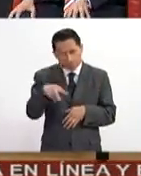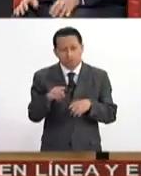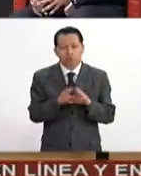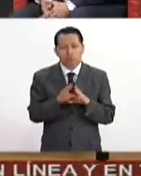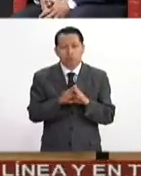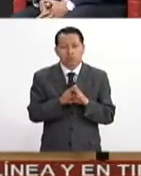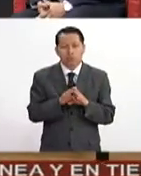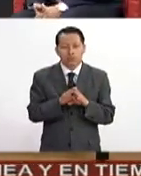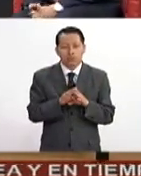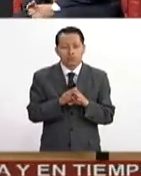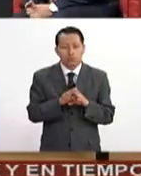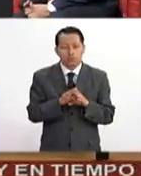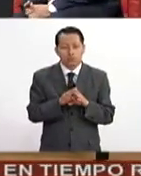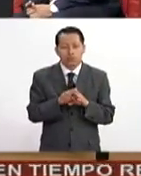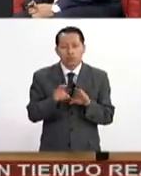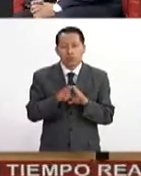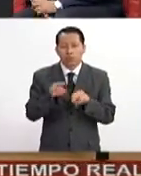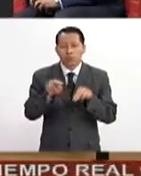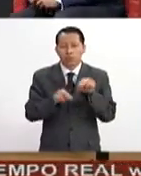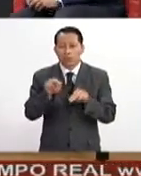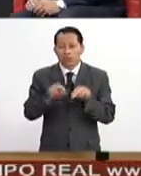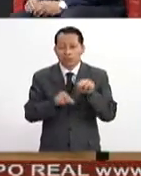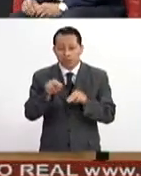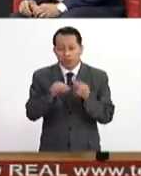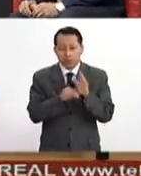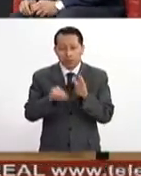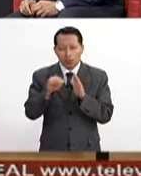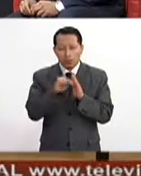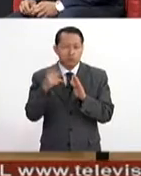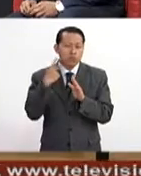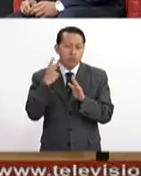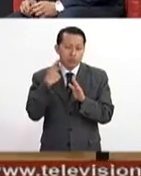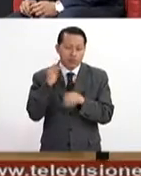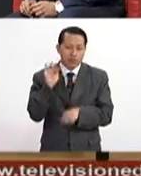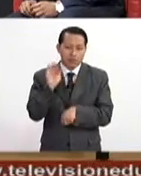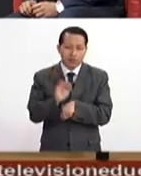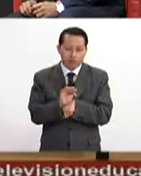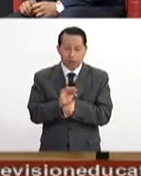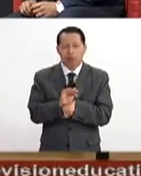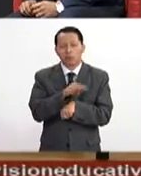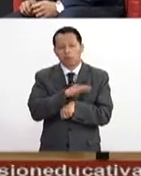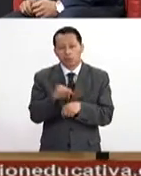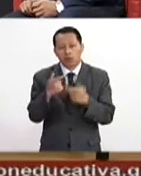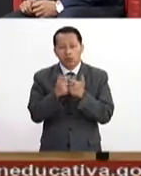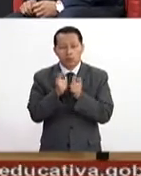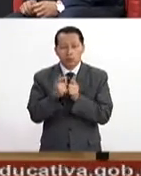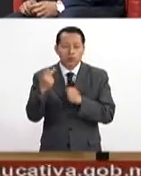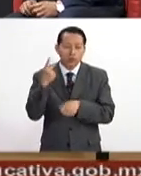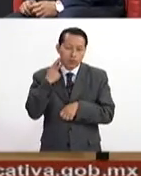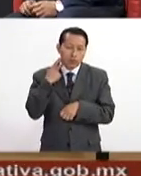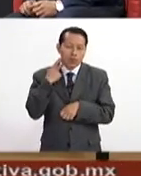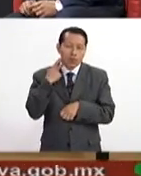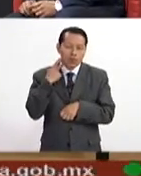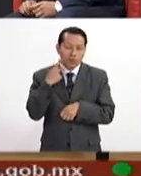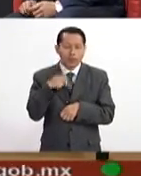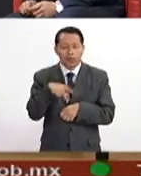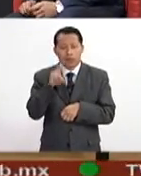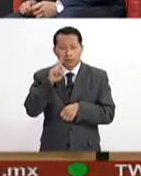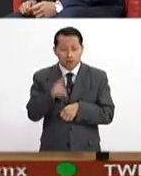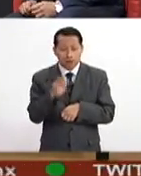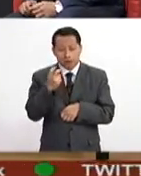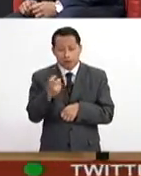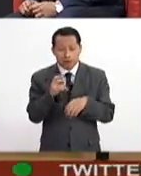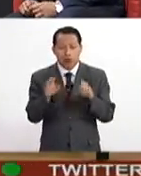un nivel de maduración política que favorece todavía a los partidos o a las instituciones. Si lo ves